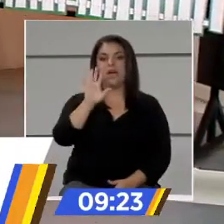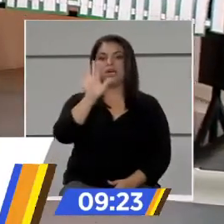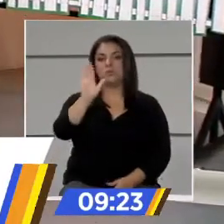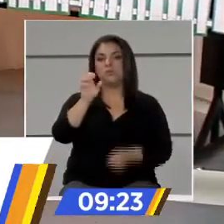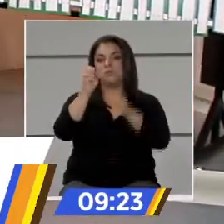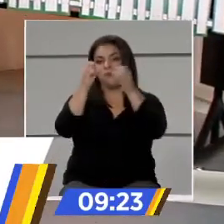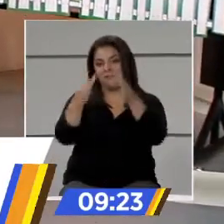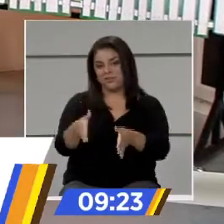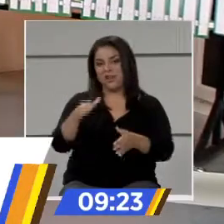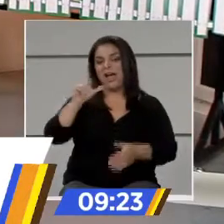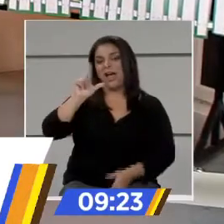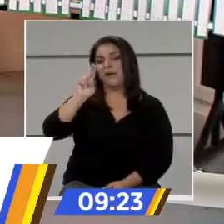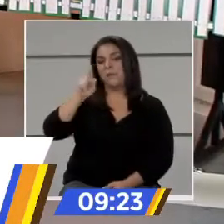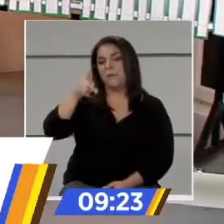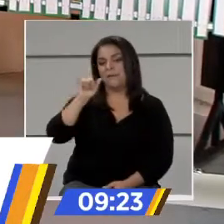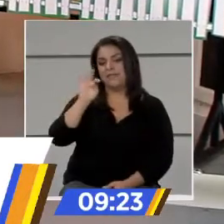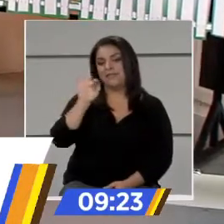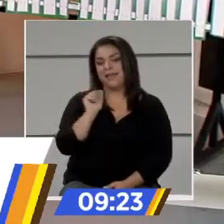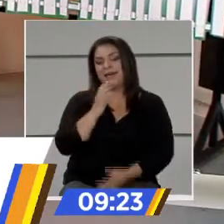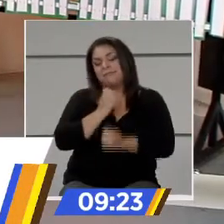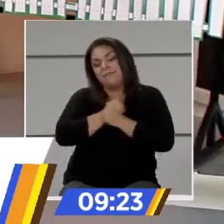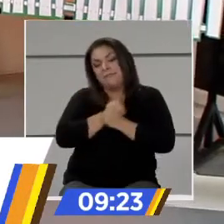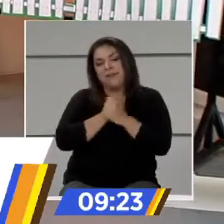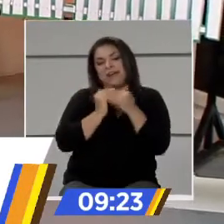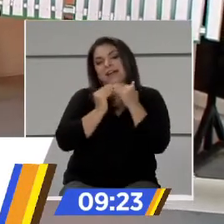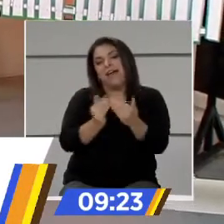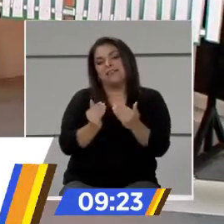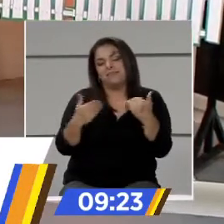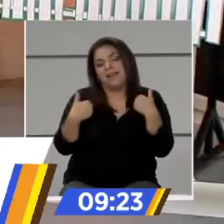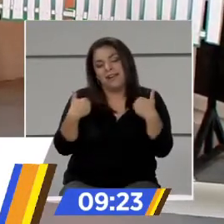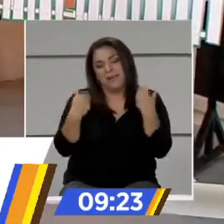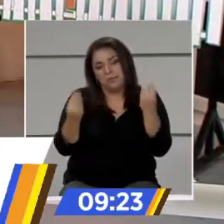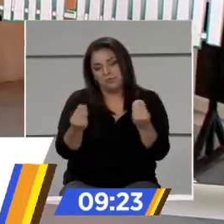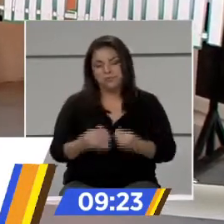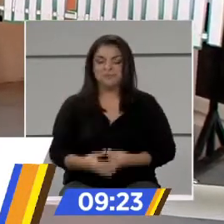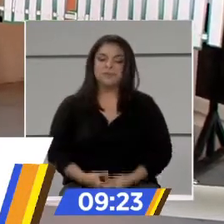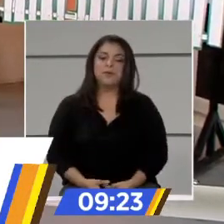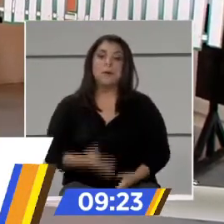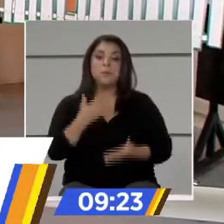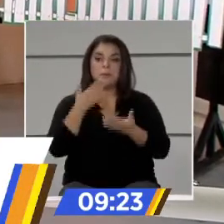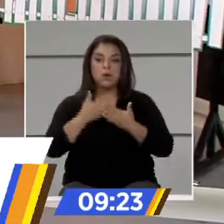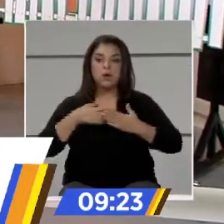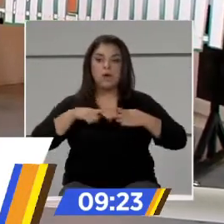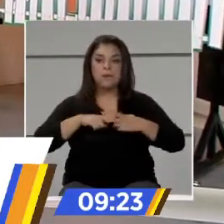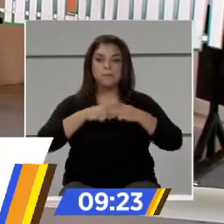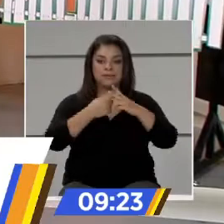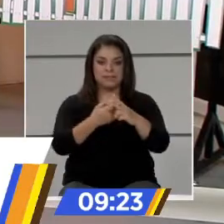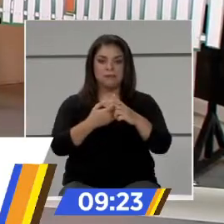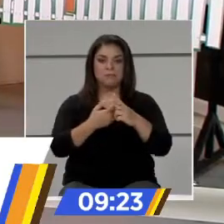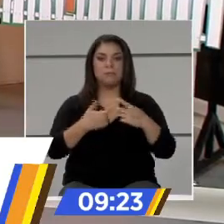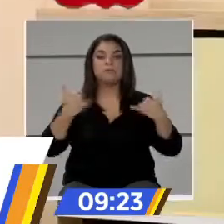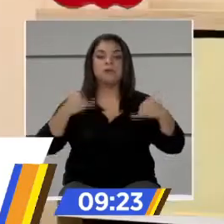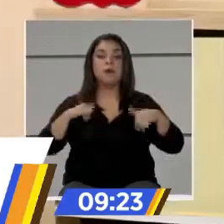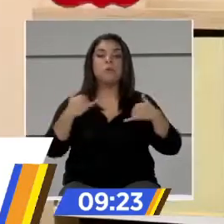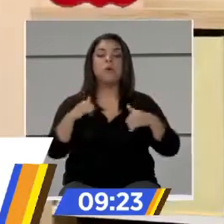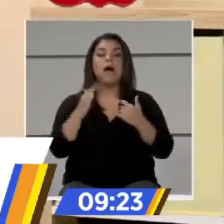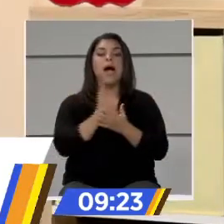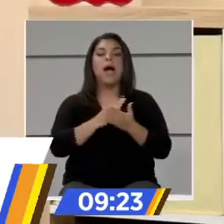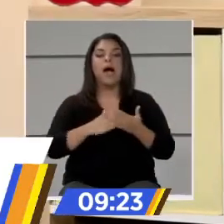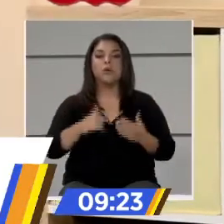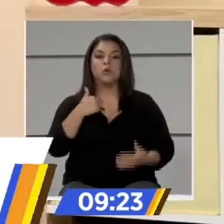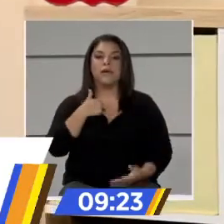mi amor, muchas gracias, qué dicha, me alegra montones. Ok, arranquemos. Empecemos. Entonces, vamos a jugar a algo que yo... Hace un tiempillo